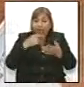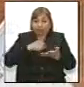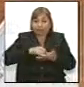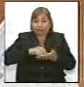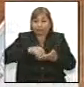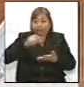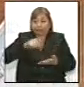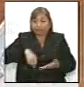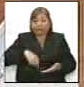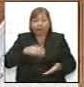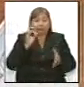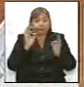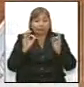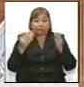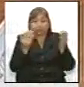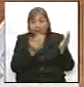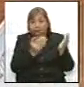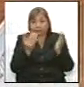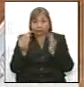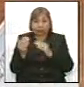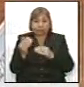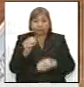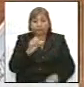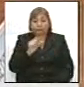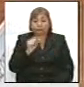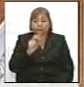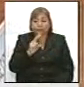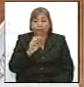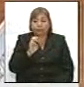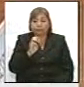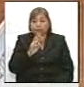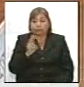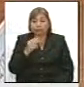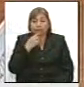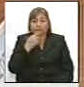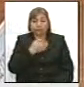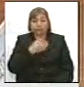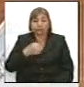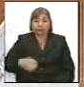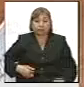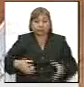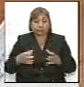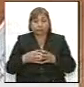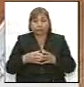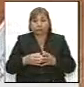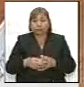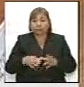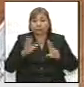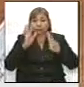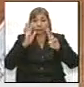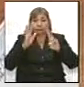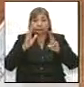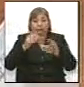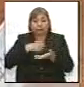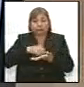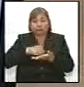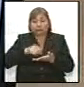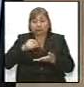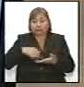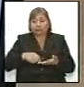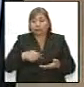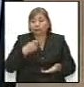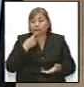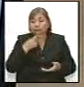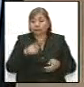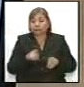firmas manuscritas auténticas de comparación de Daniel Salaverry Villa, congresista de la República, respecto a las 7 firmas manuscritas